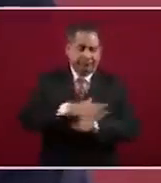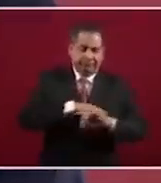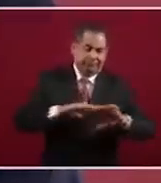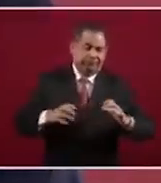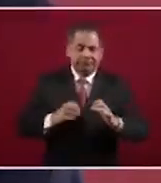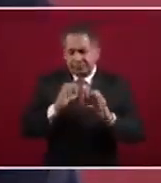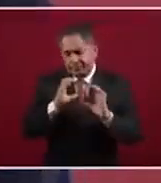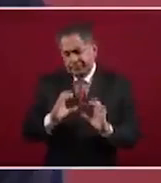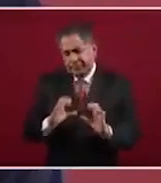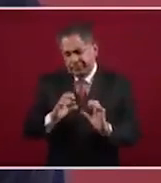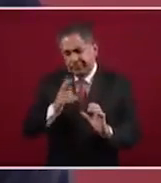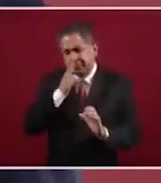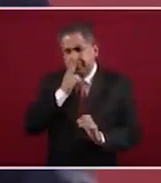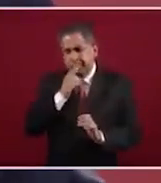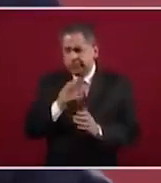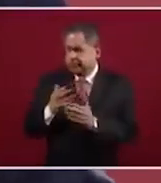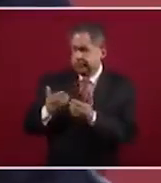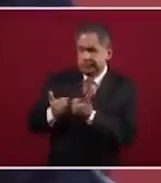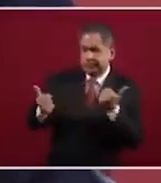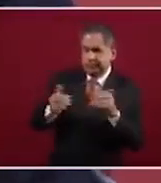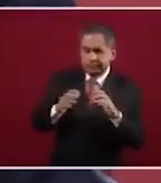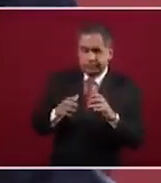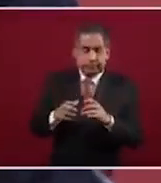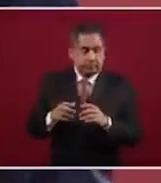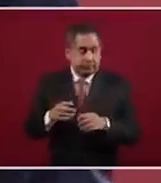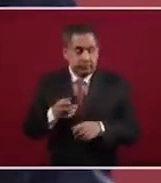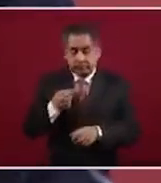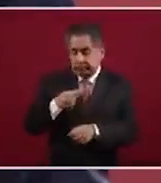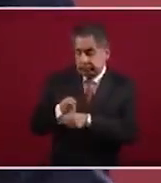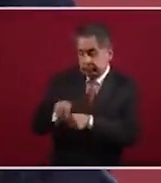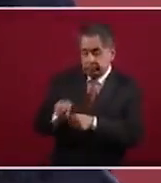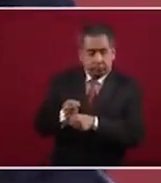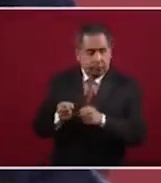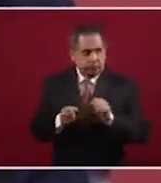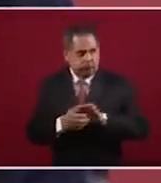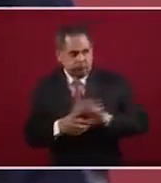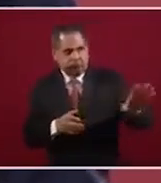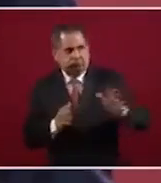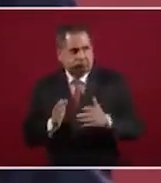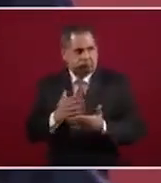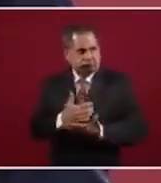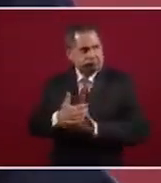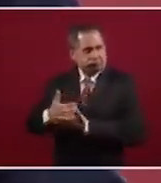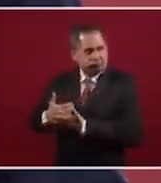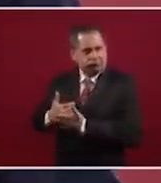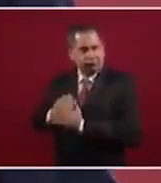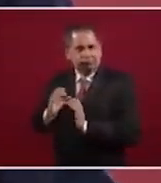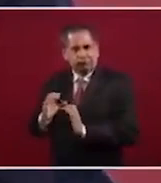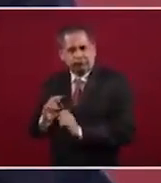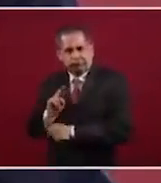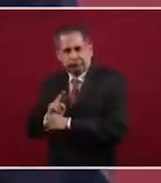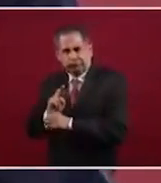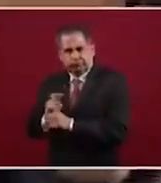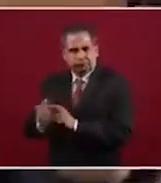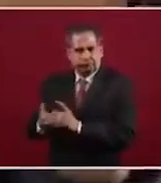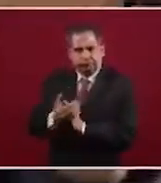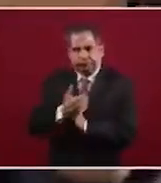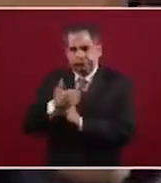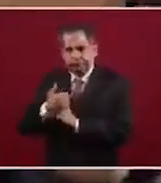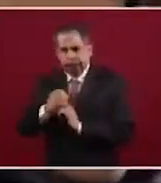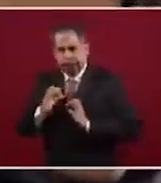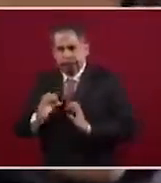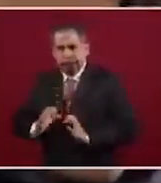violencia, separarlas del agresor, darles una oportunidad de que estén resguardadas